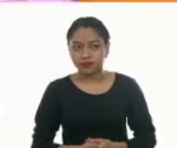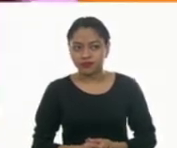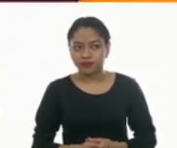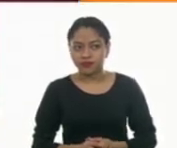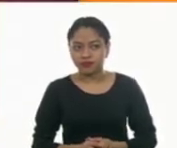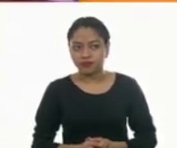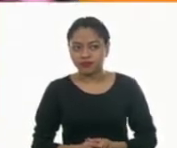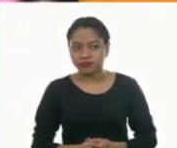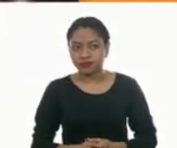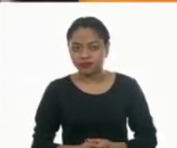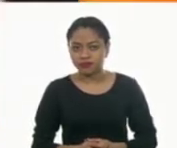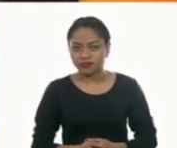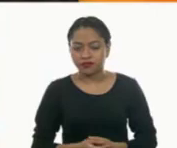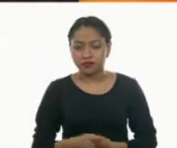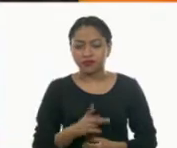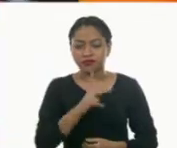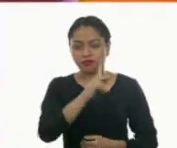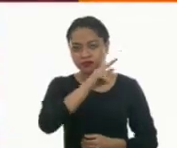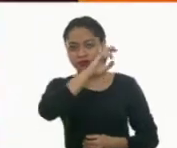Pe. Pre.